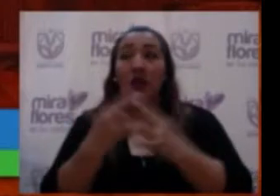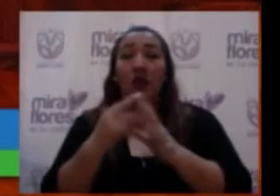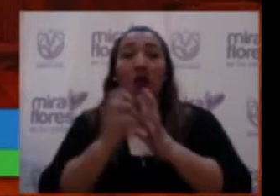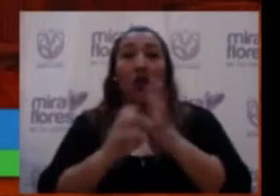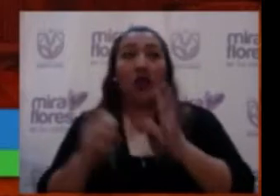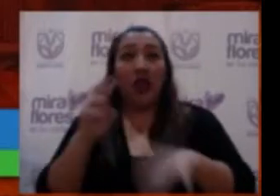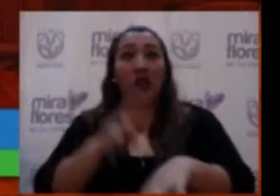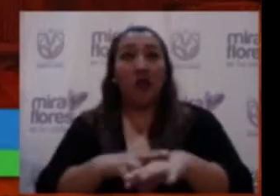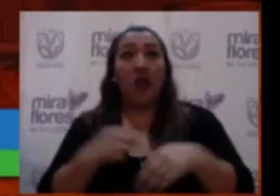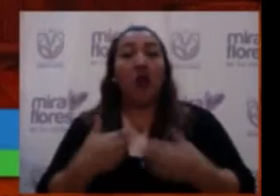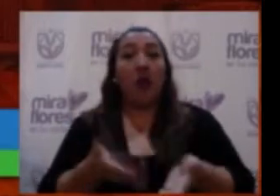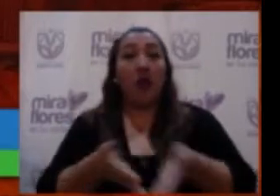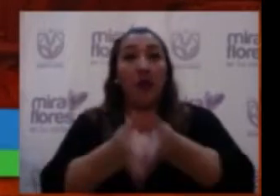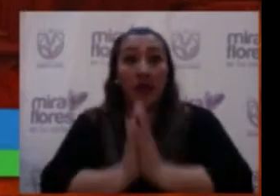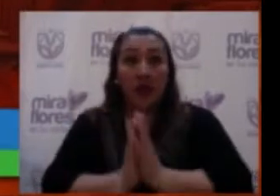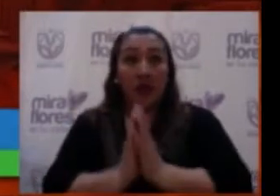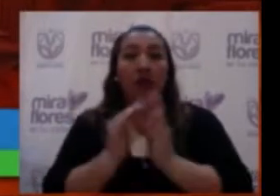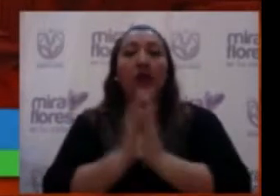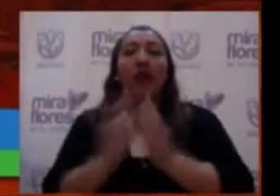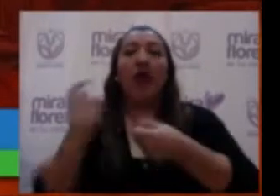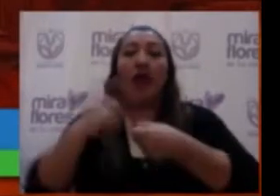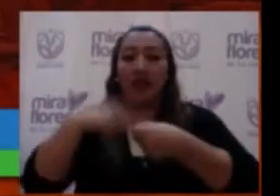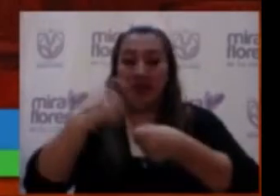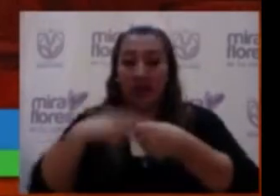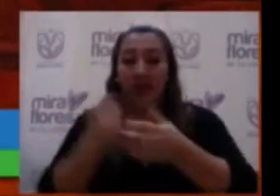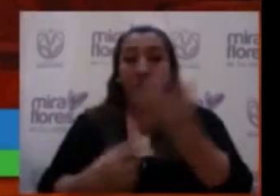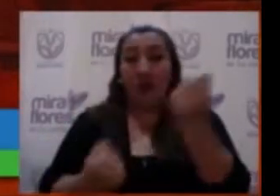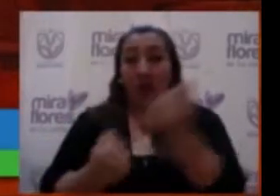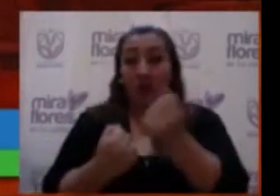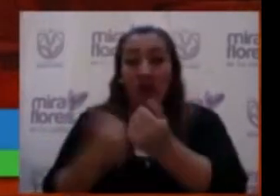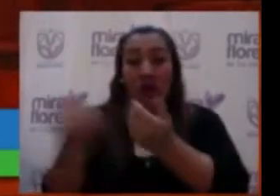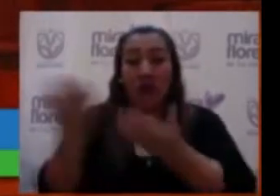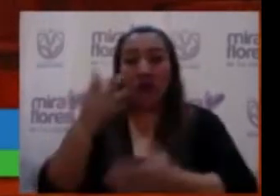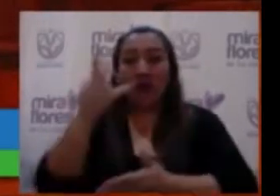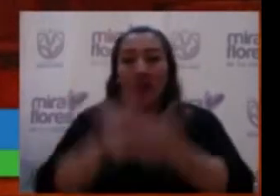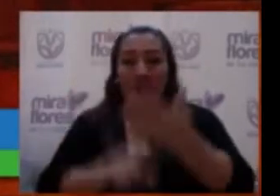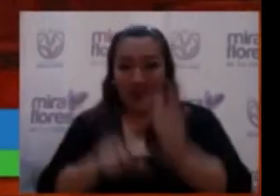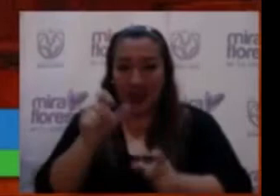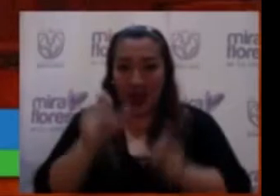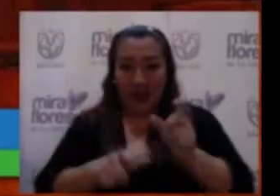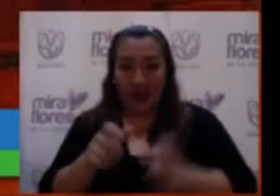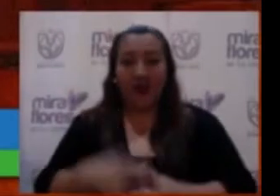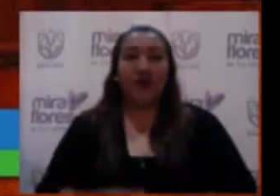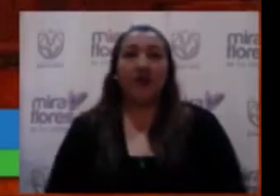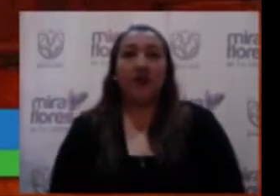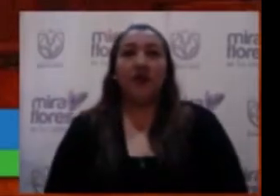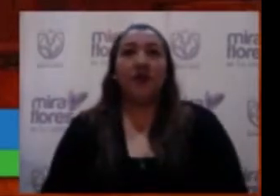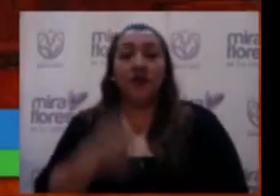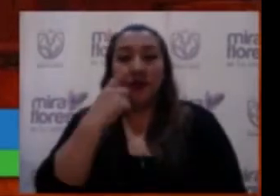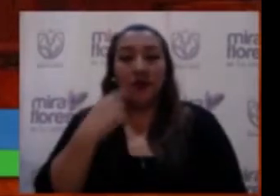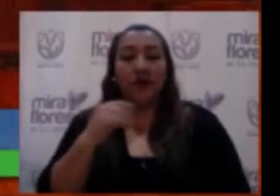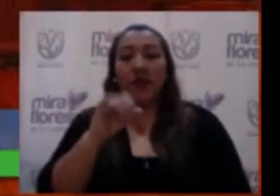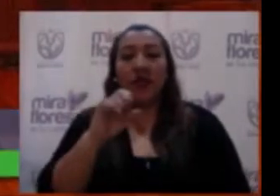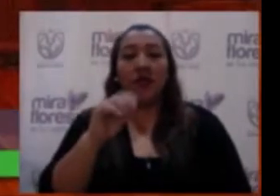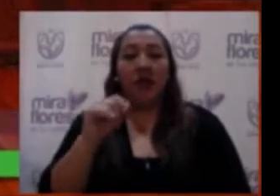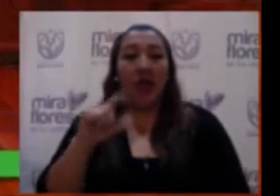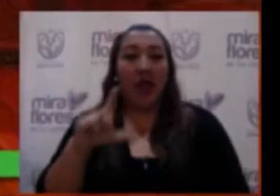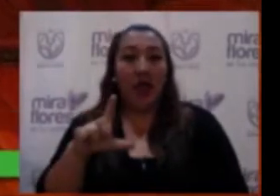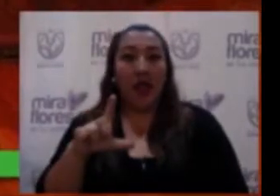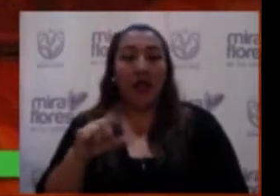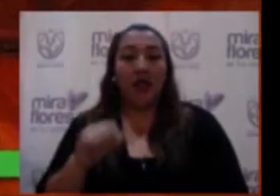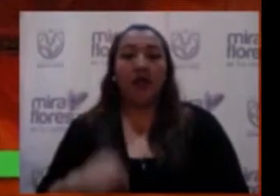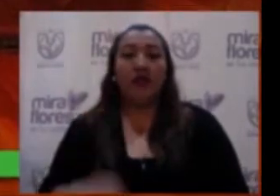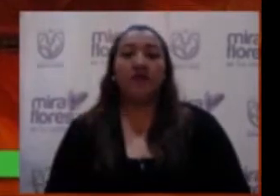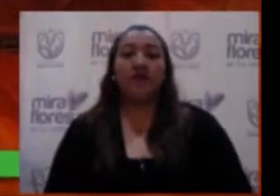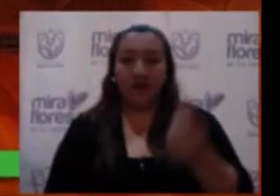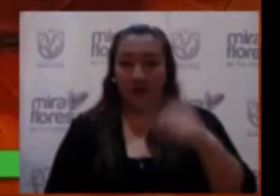Le voy a pedir a nuestra secretaria general del Consejo que se sirva a pasar la lista del caso. Señor Israel Orlando Acuña